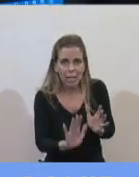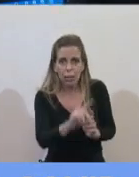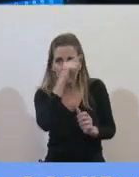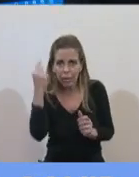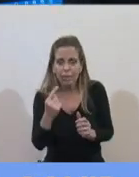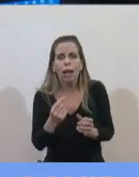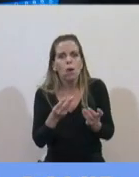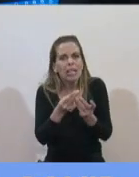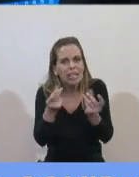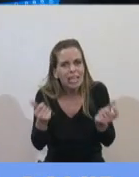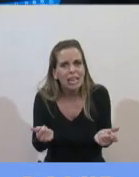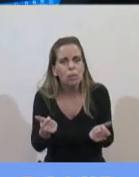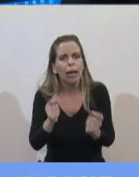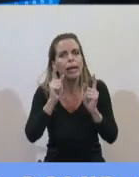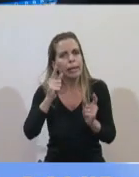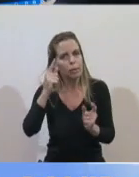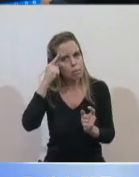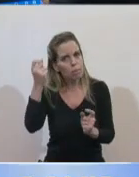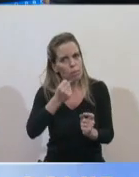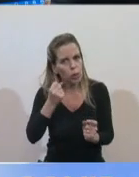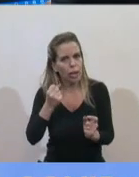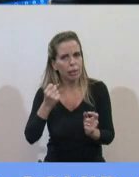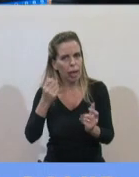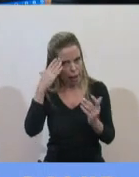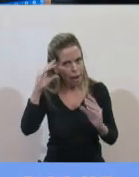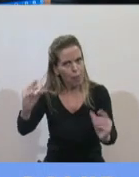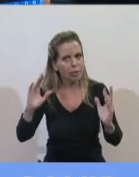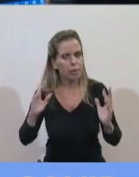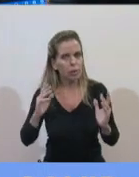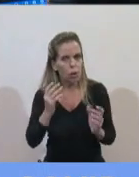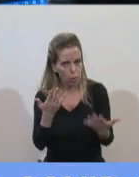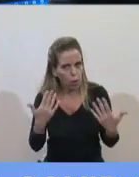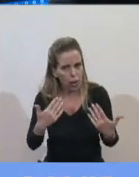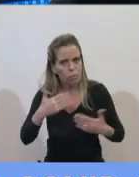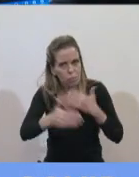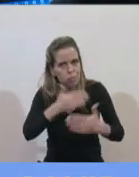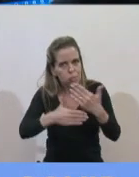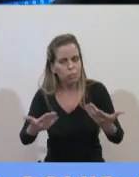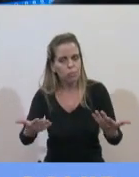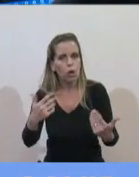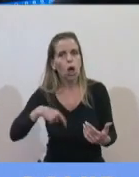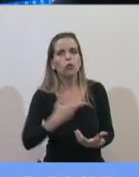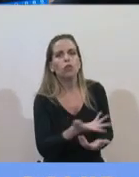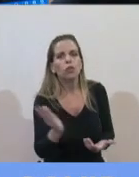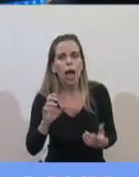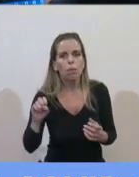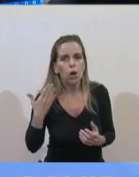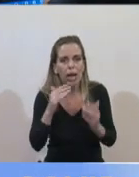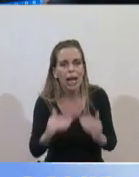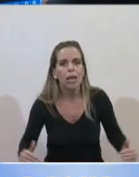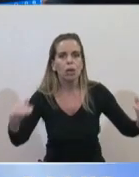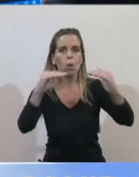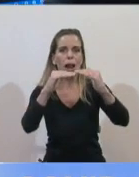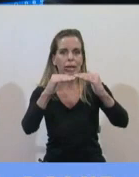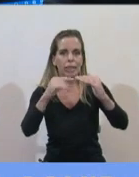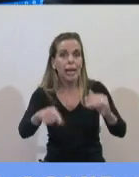sensible y capaz y con un estado sensible capaz vamos a poder construir una sociedad moderna de iguales que es a lo que